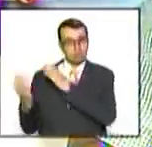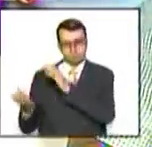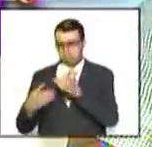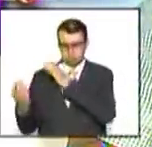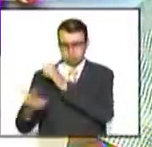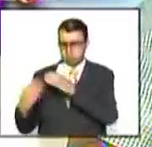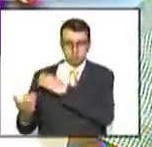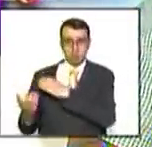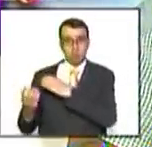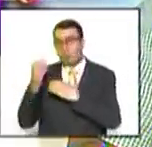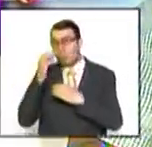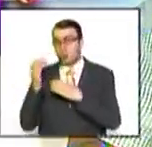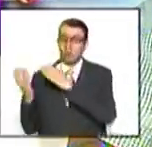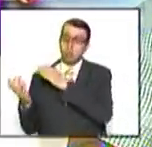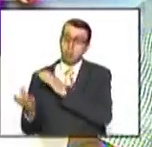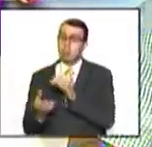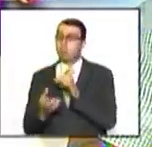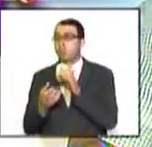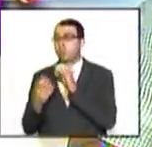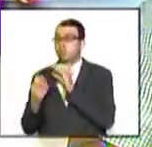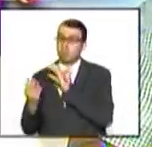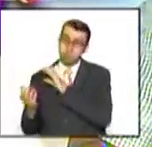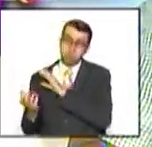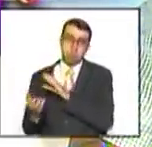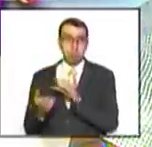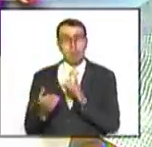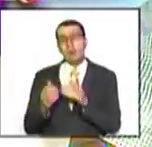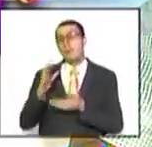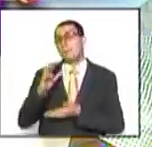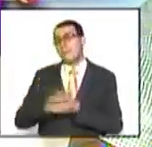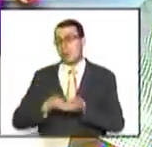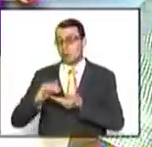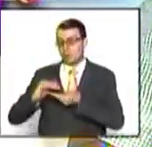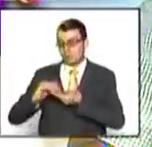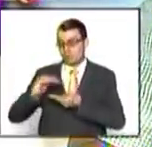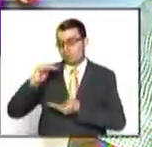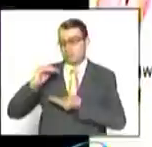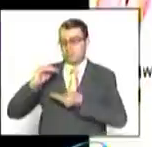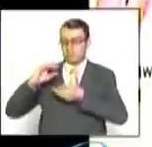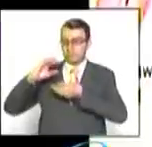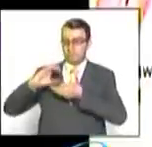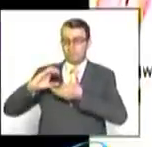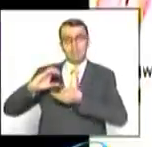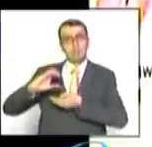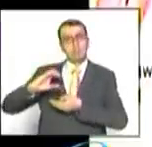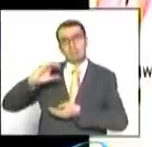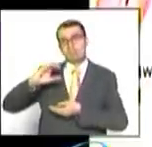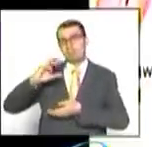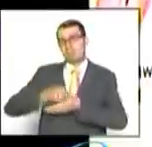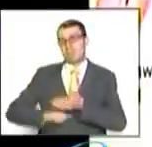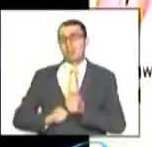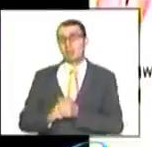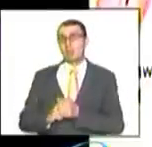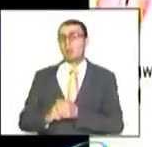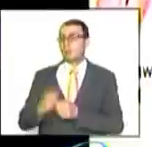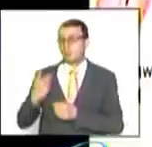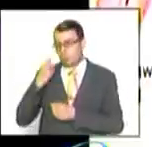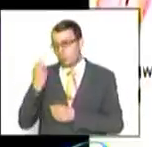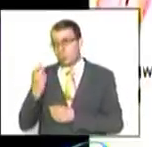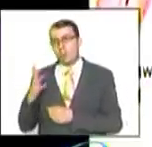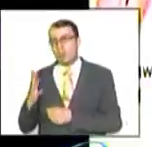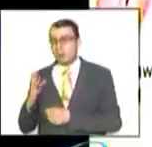lo hace por debajo, va a tener menor cantidad de concentración en plaquetas. lo que buscamos es que esté arriba de las